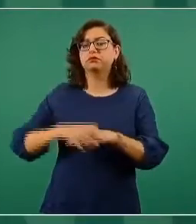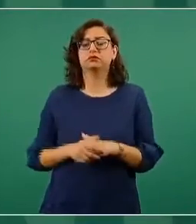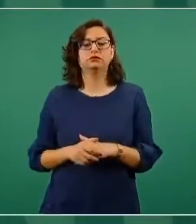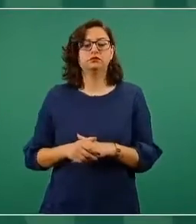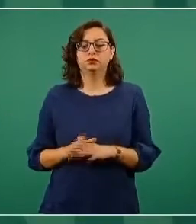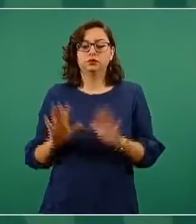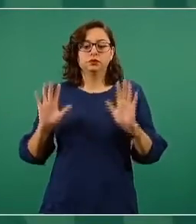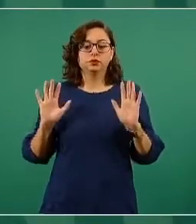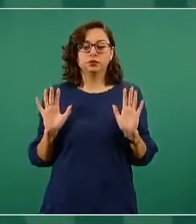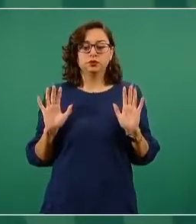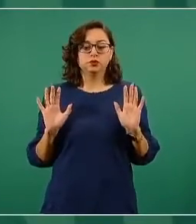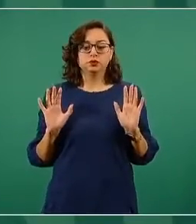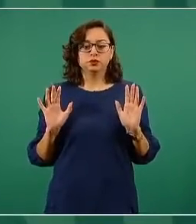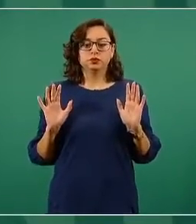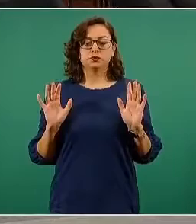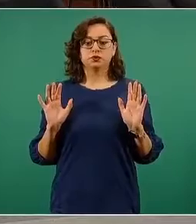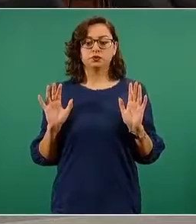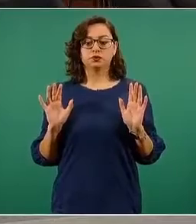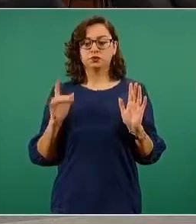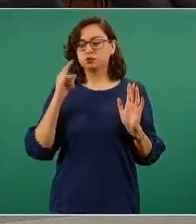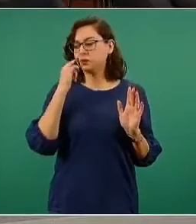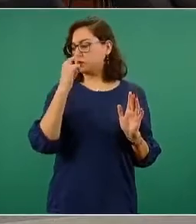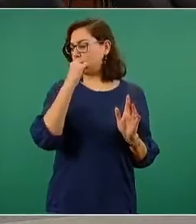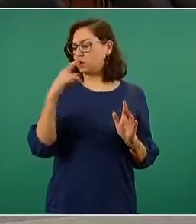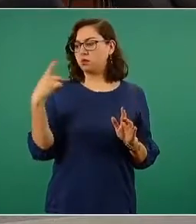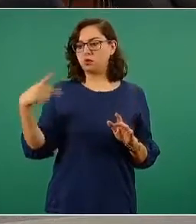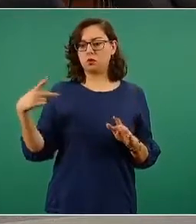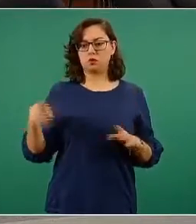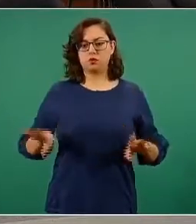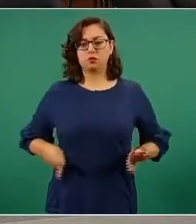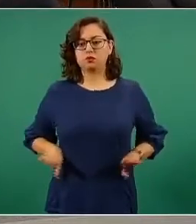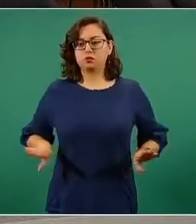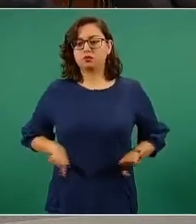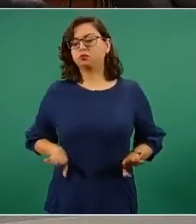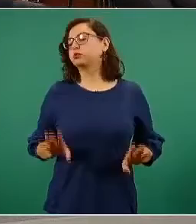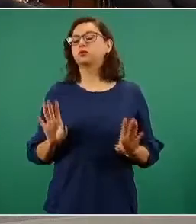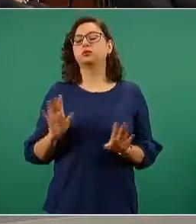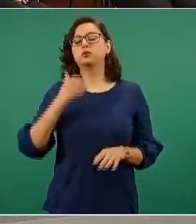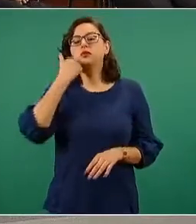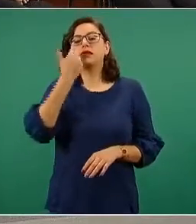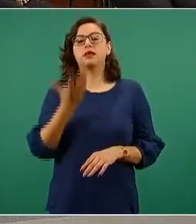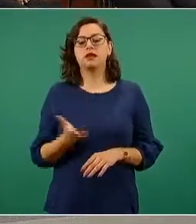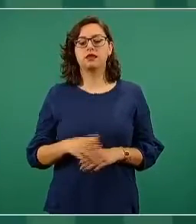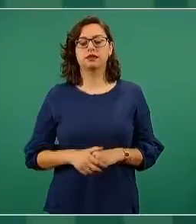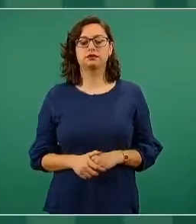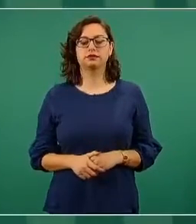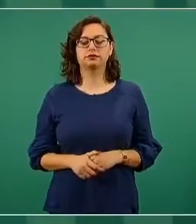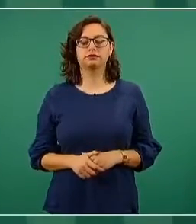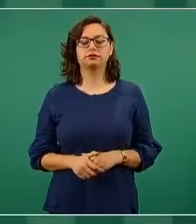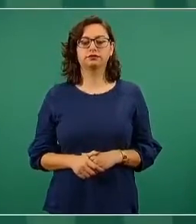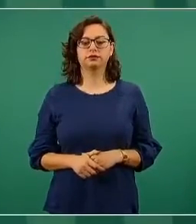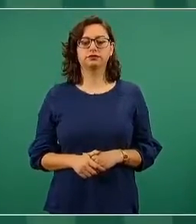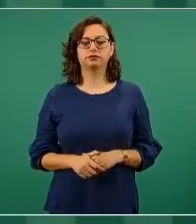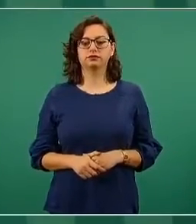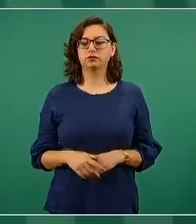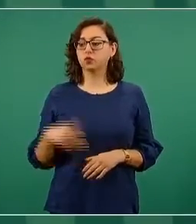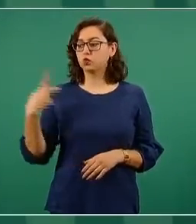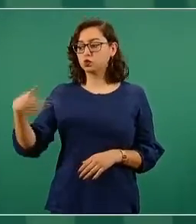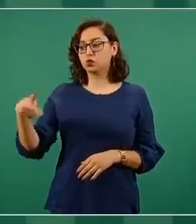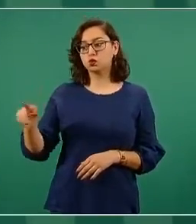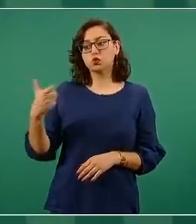para lo que le convenga más, y él administrar su